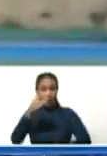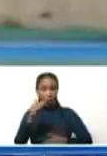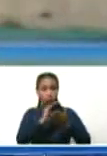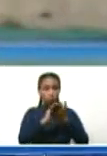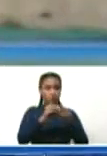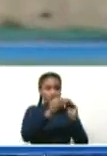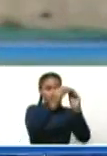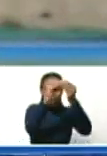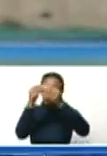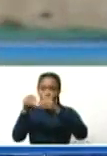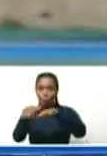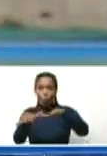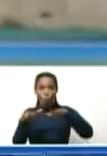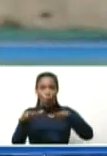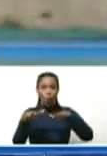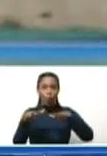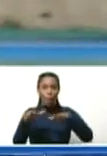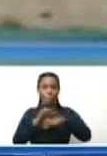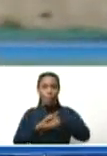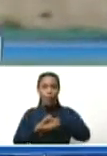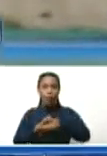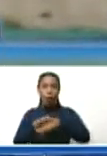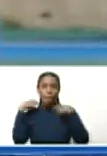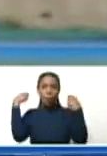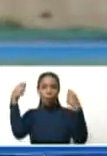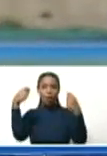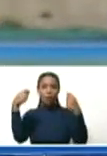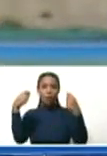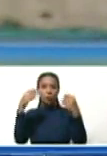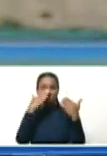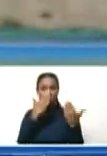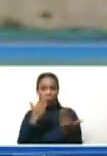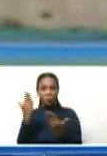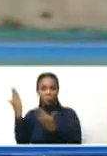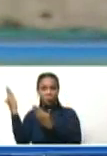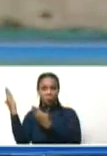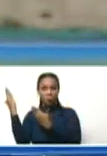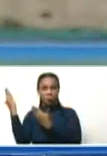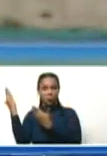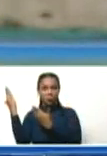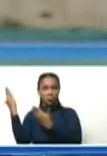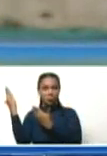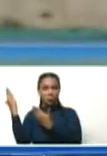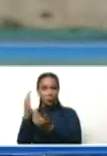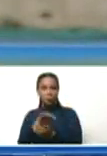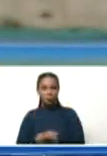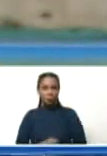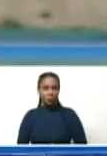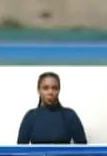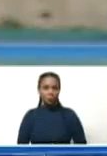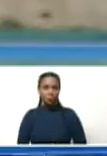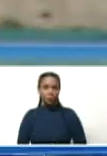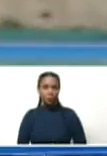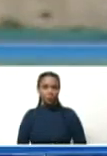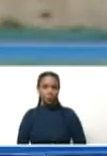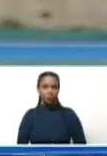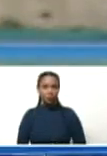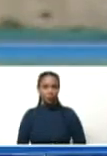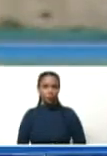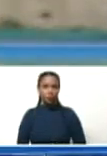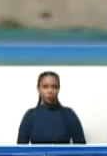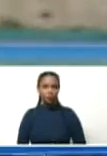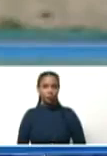Recuperaron el consultorio popular. Y para muestra, un botón. Adelante, gobernador Primitivo Cedeño.